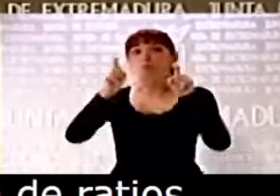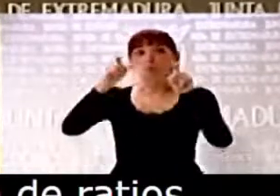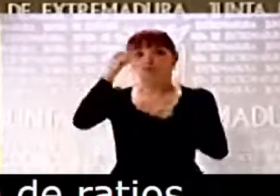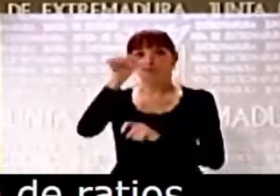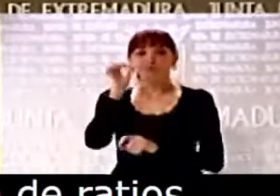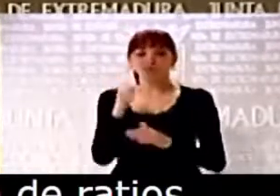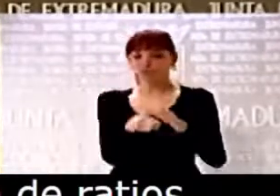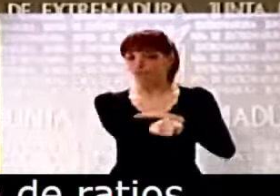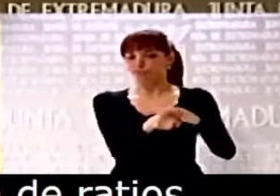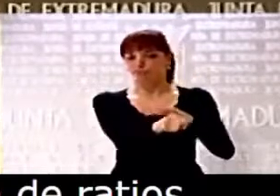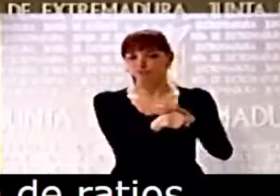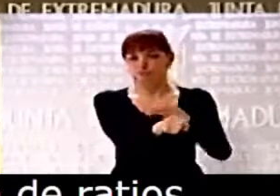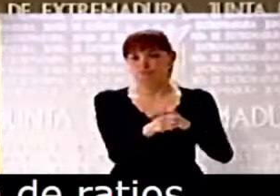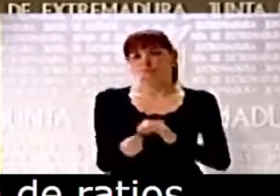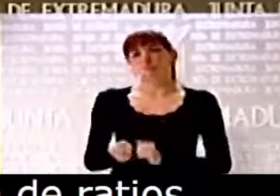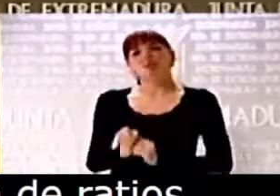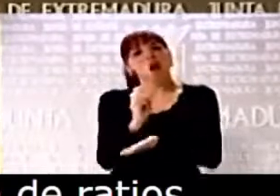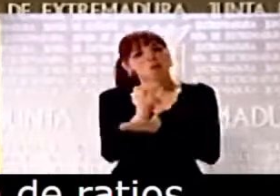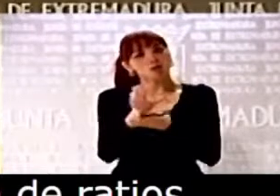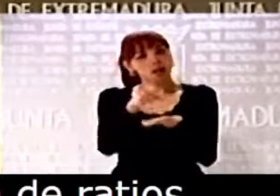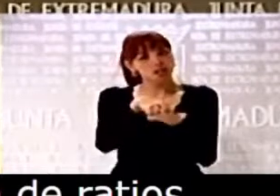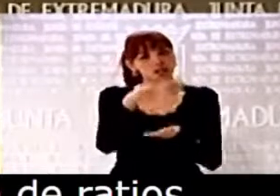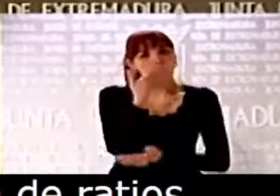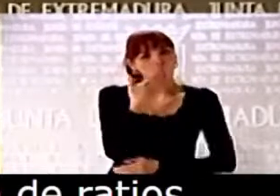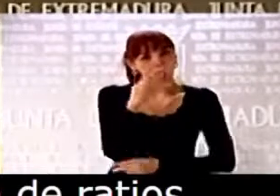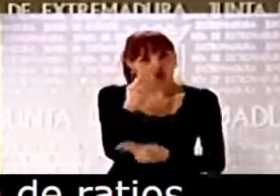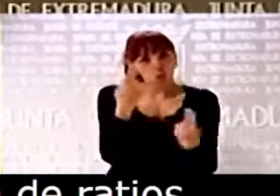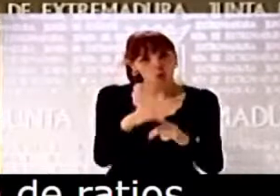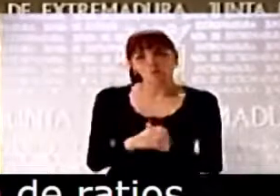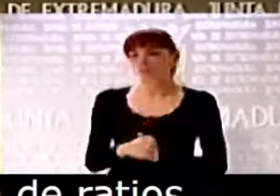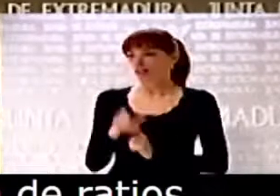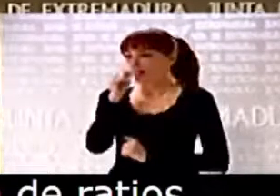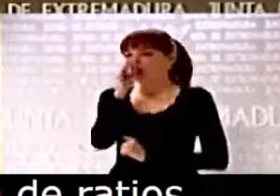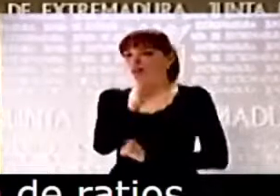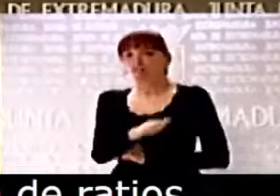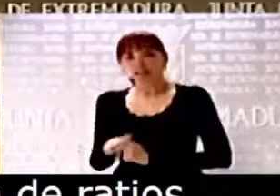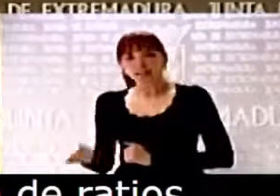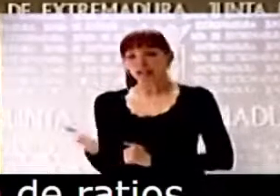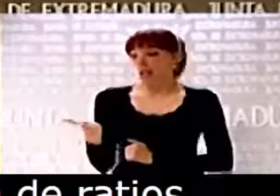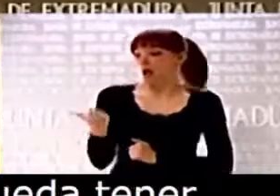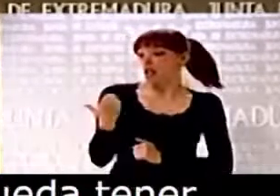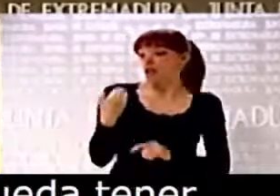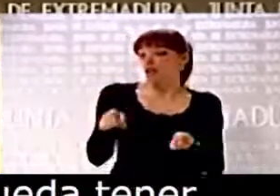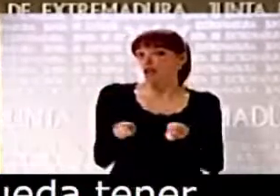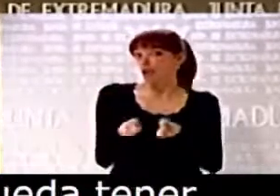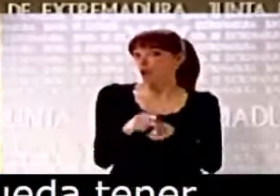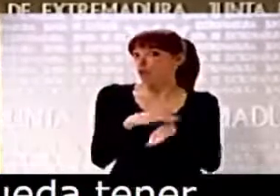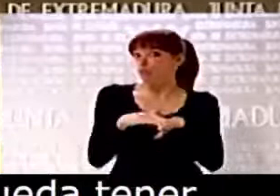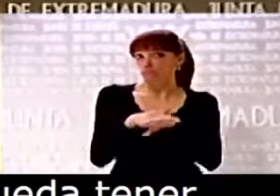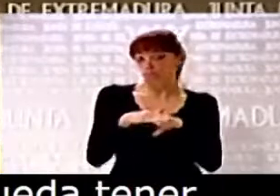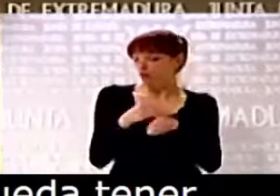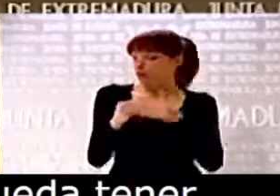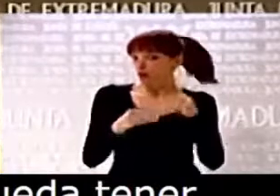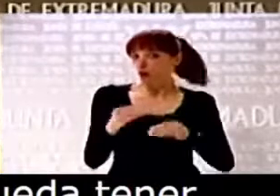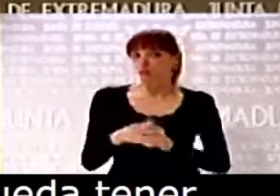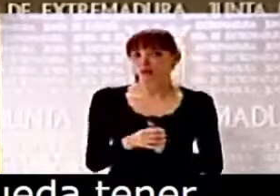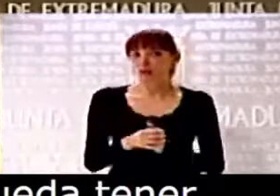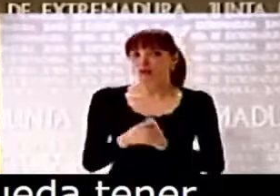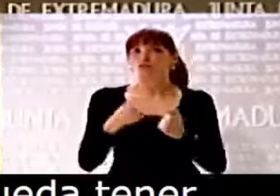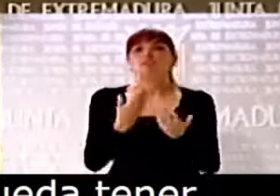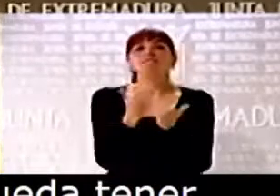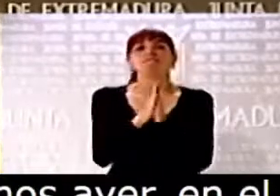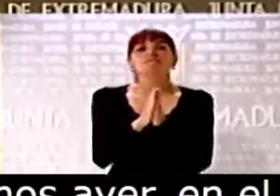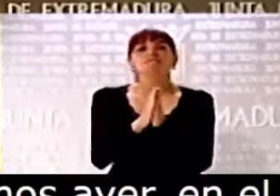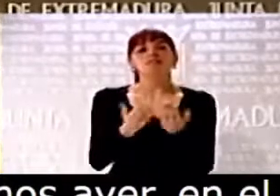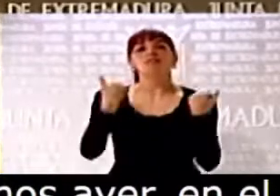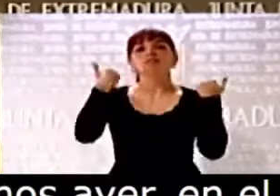hace apostando por la escuela pública, se hace apostando por las escuelas infantiles, como hicimos ayer en el Consejo de Ministros, y yo lo que pido es